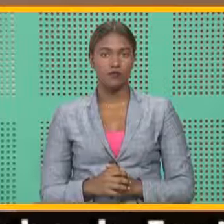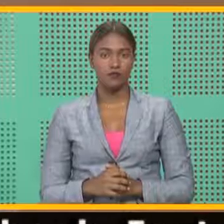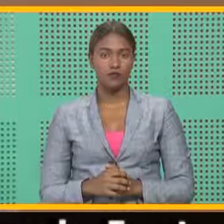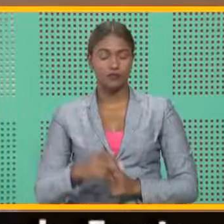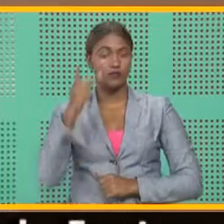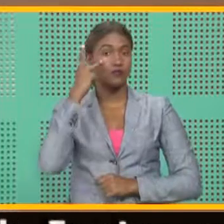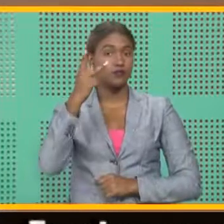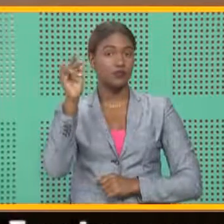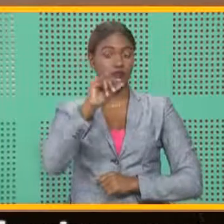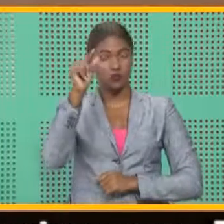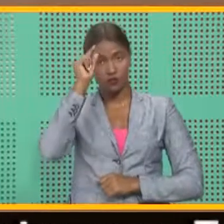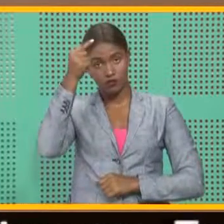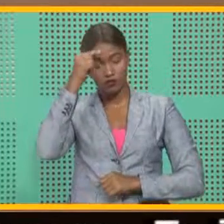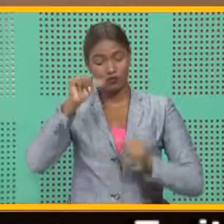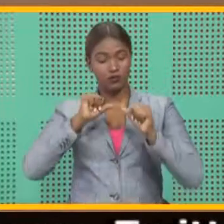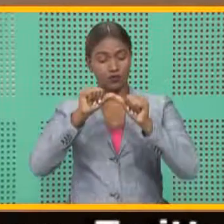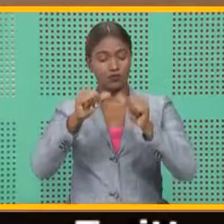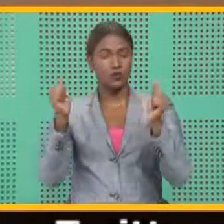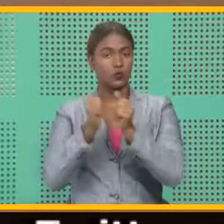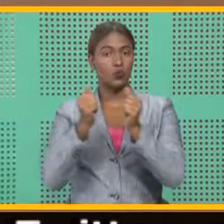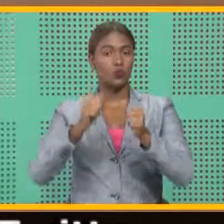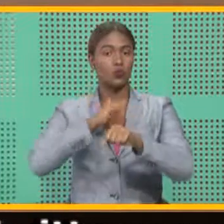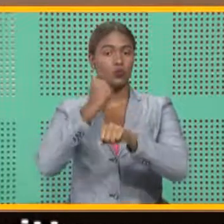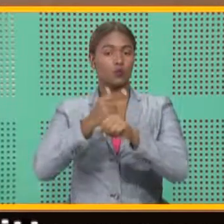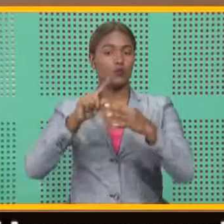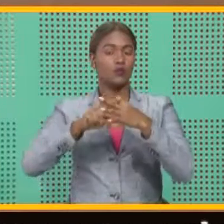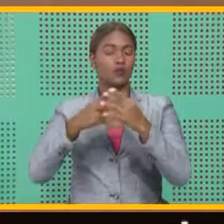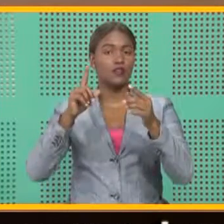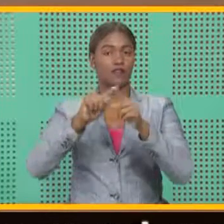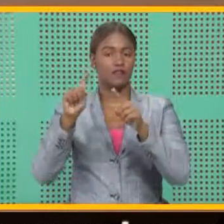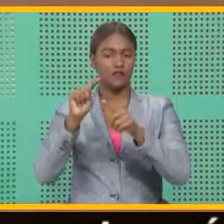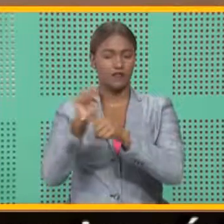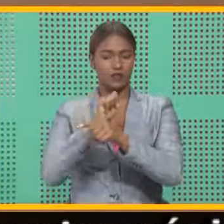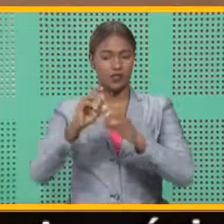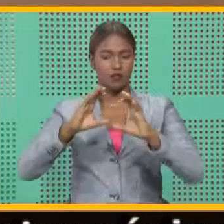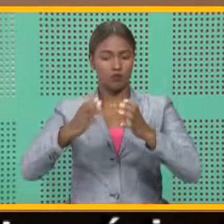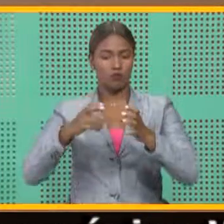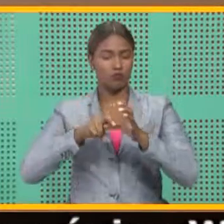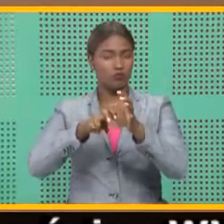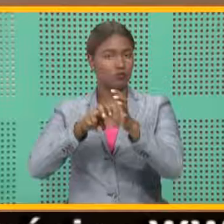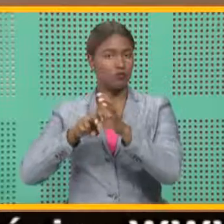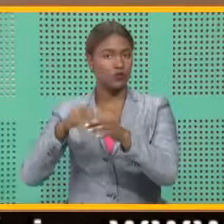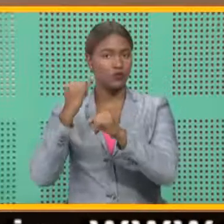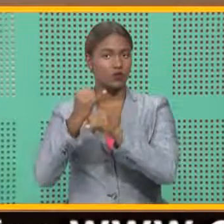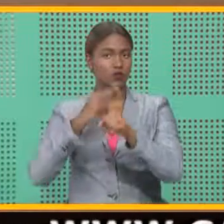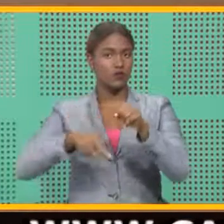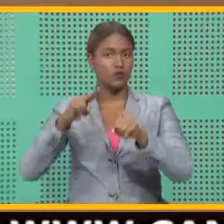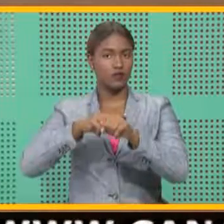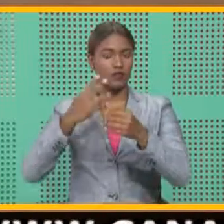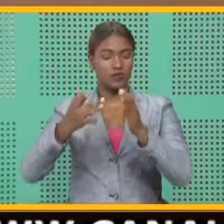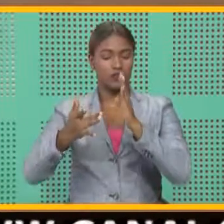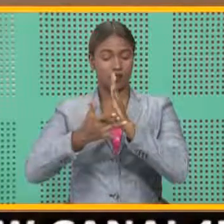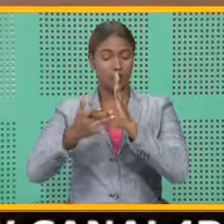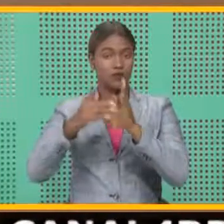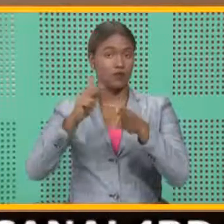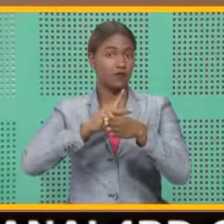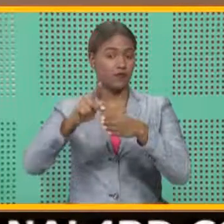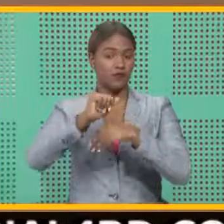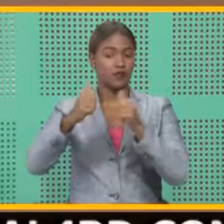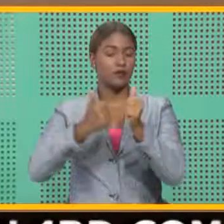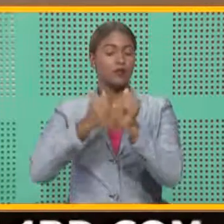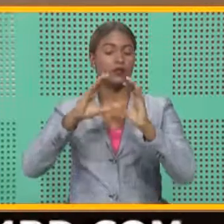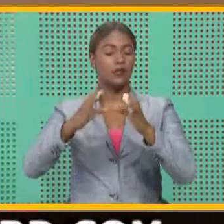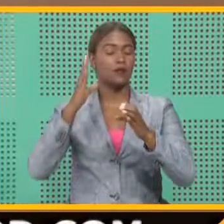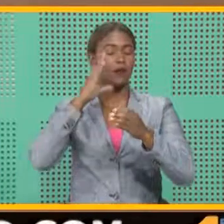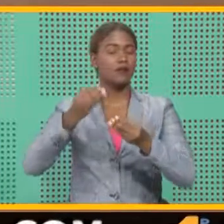Ahí lo escucharon. Bien, el gobierno continúa con la puesta en operación de los talleres móviles del Instituto Nacional de Formación Técnico Profesional, a través de los